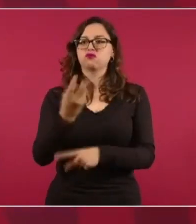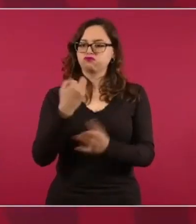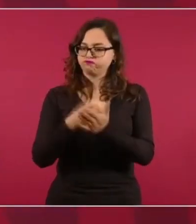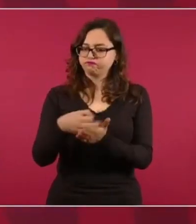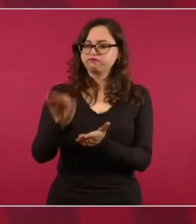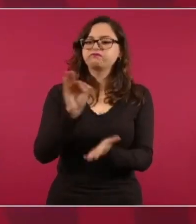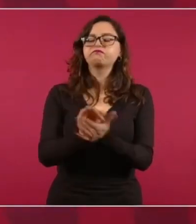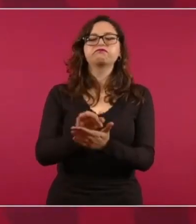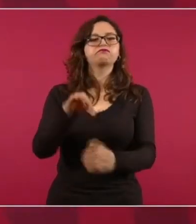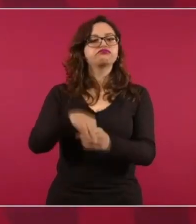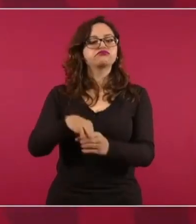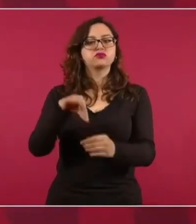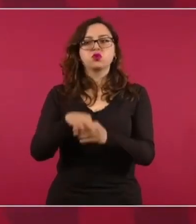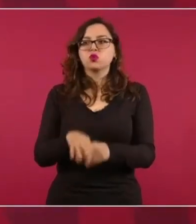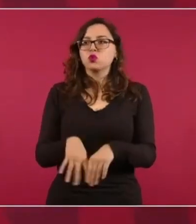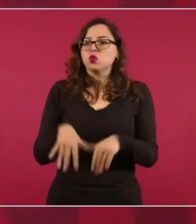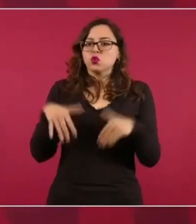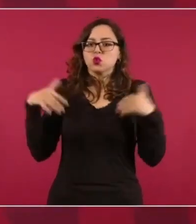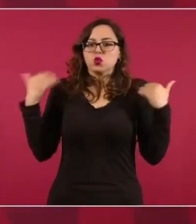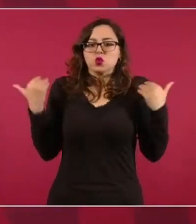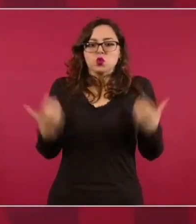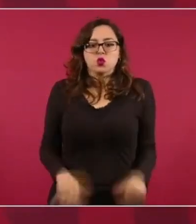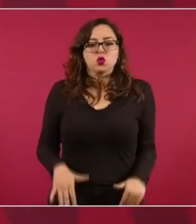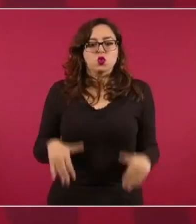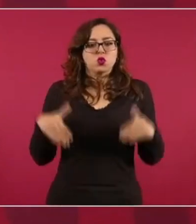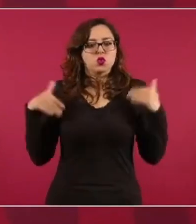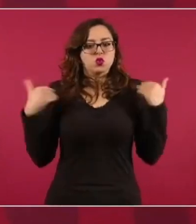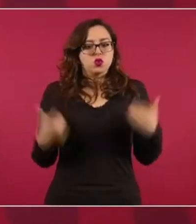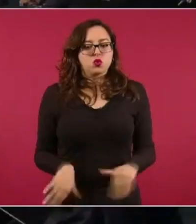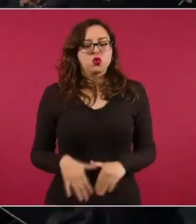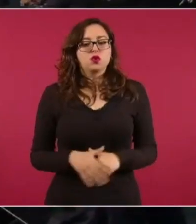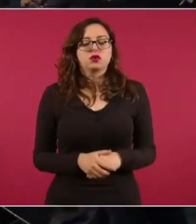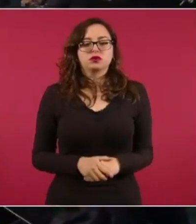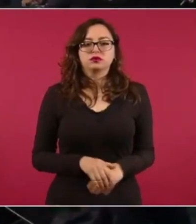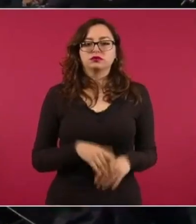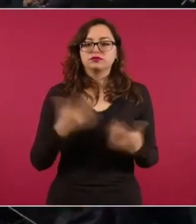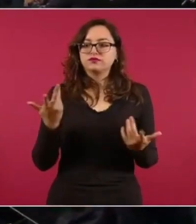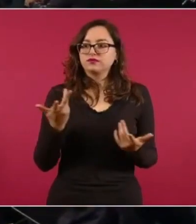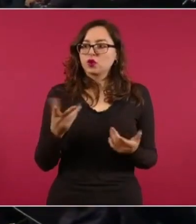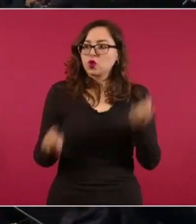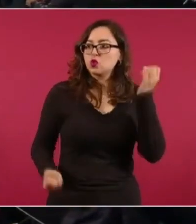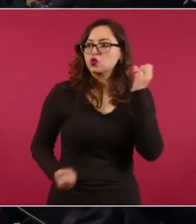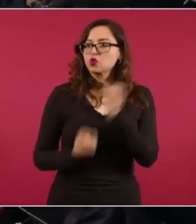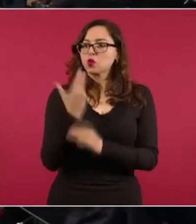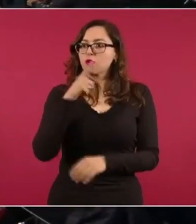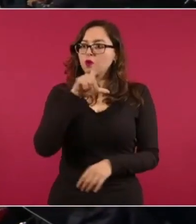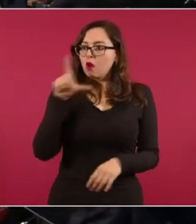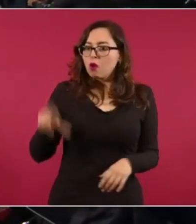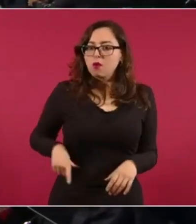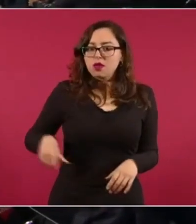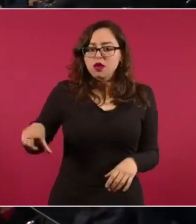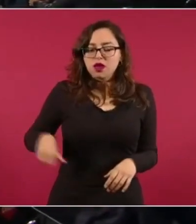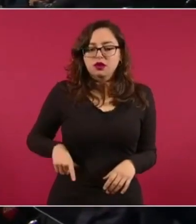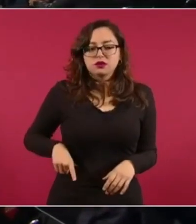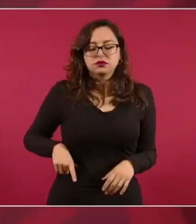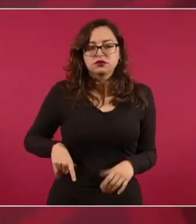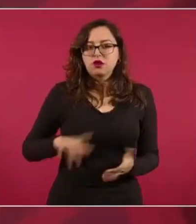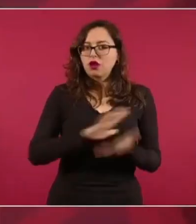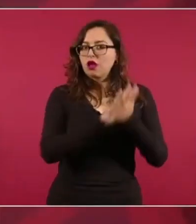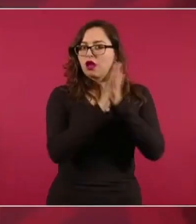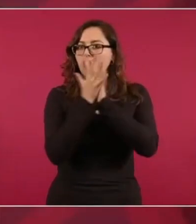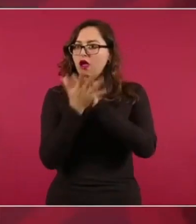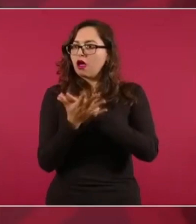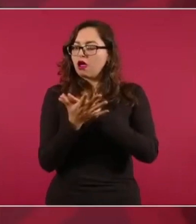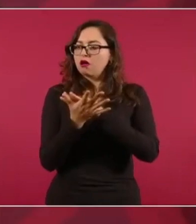Ese proceso de transición, de cambio en Tamaulipas, se le debe al pueblo